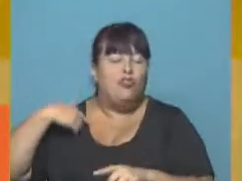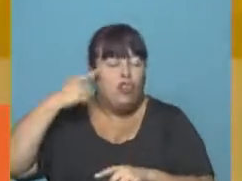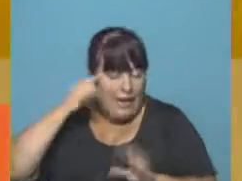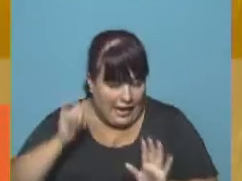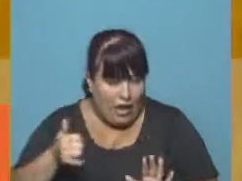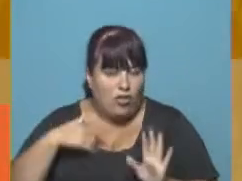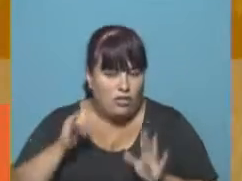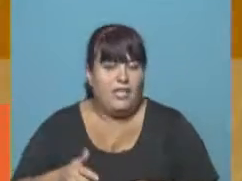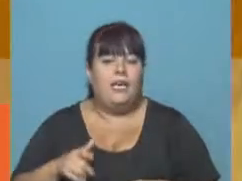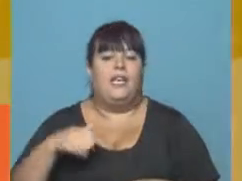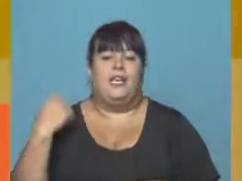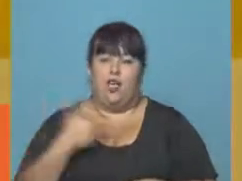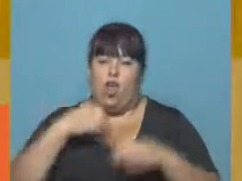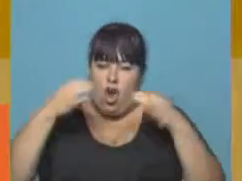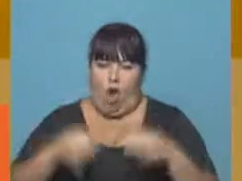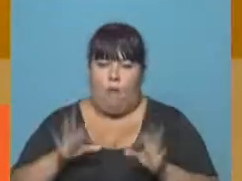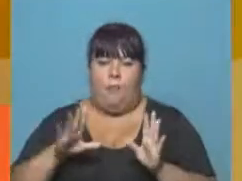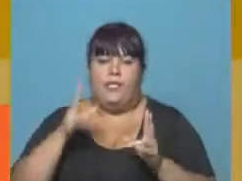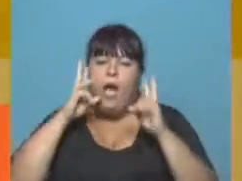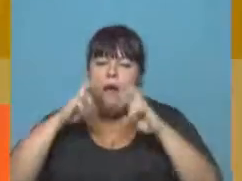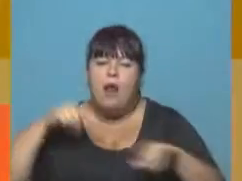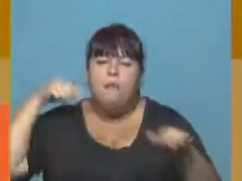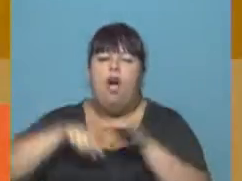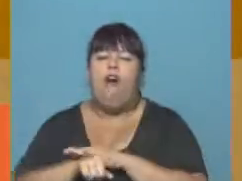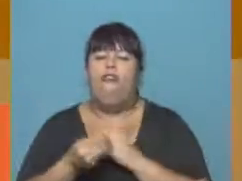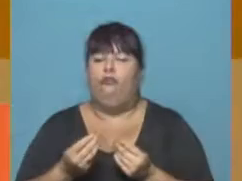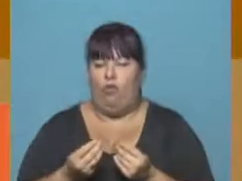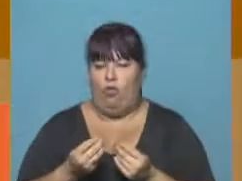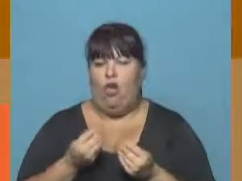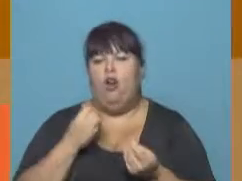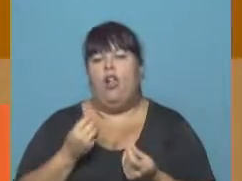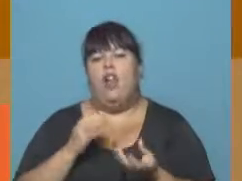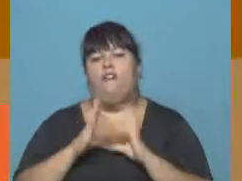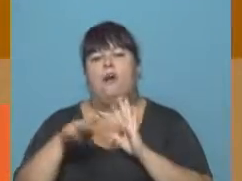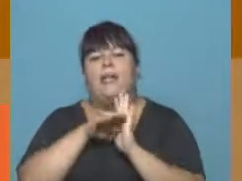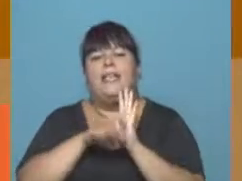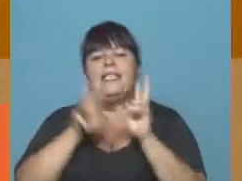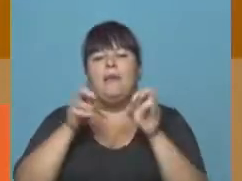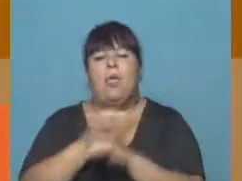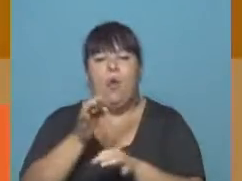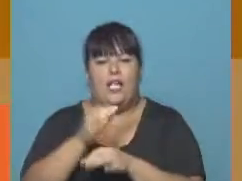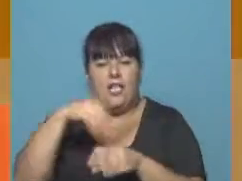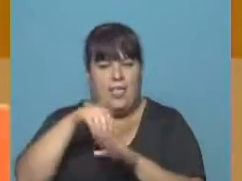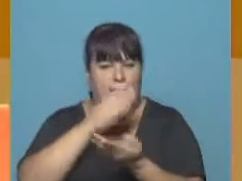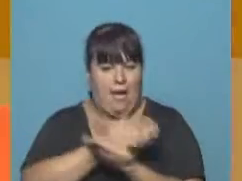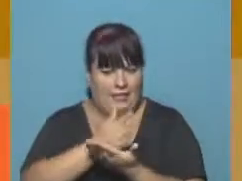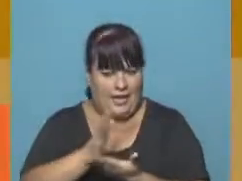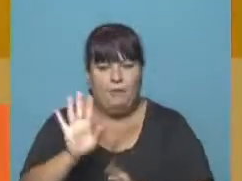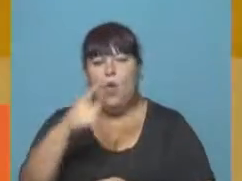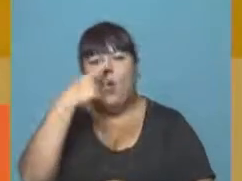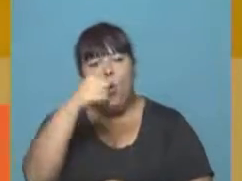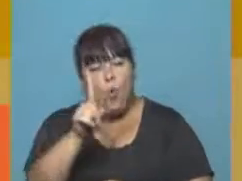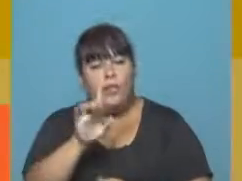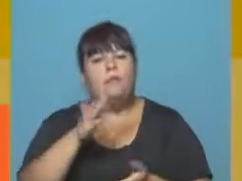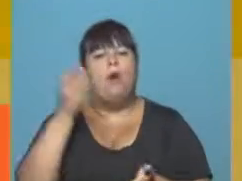y estamos comprometidos en hacer una revisión profunda de los contenidos educativos en una materia. Por último,